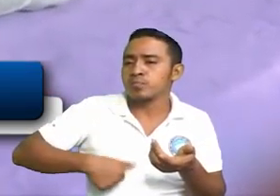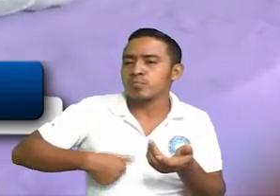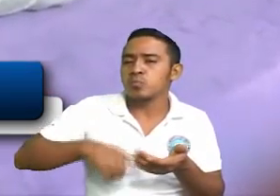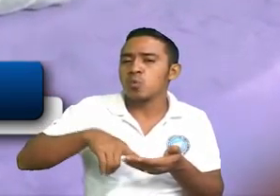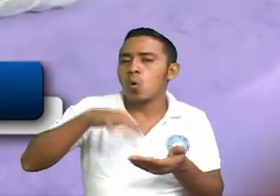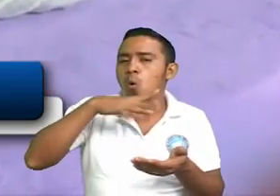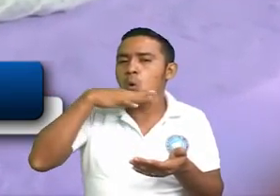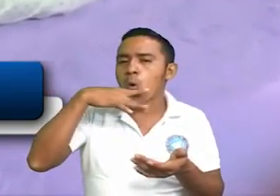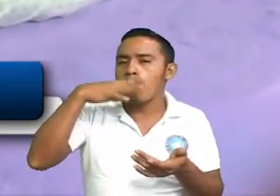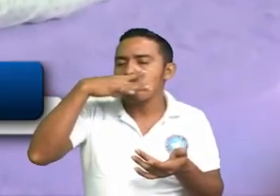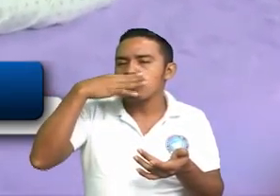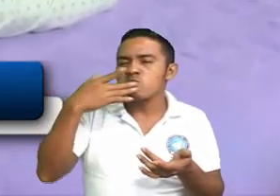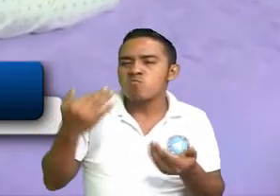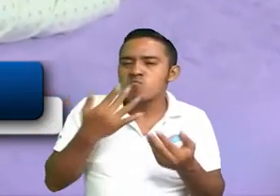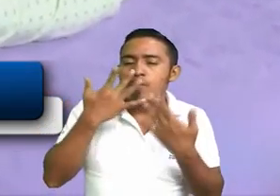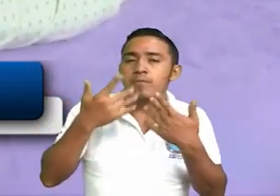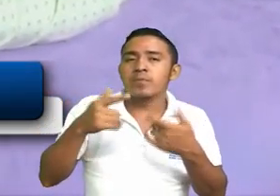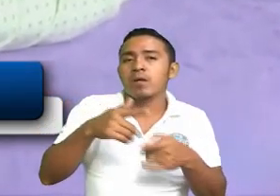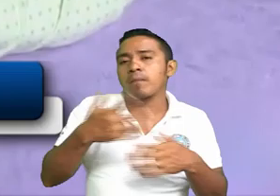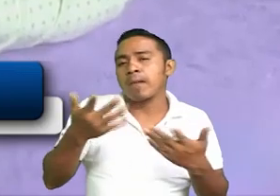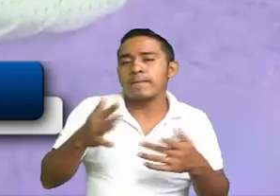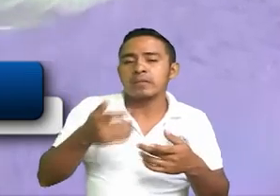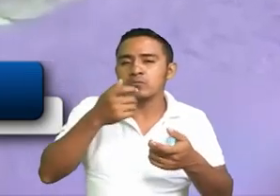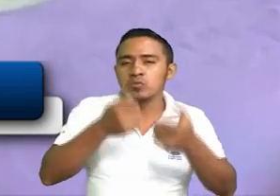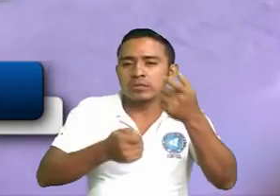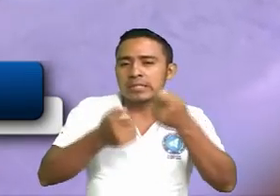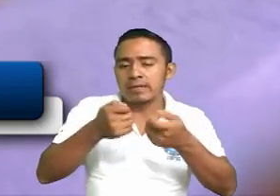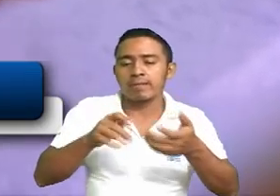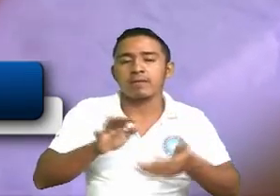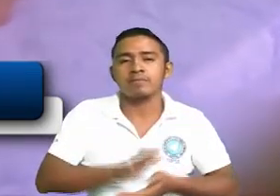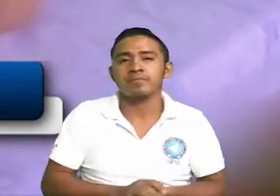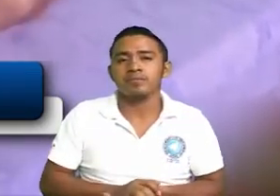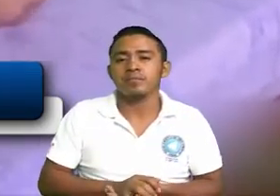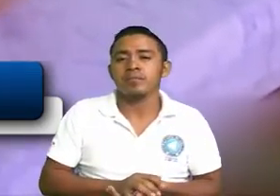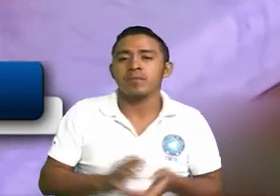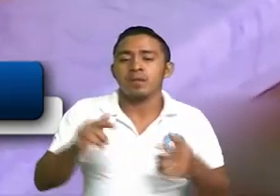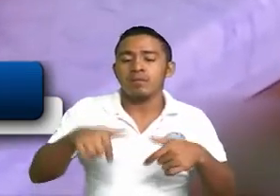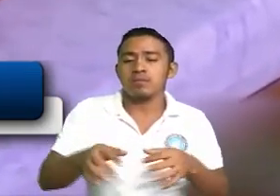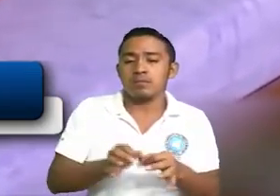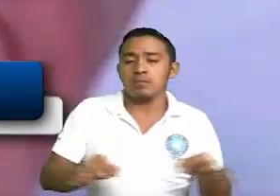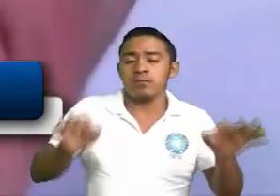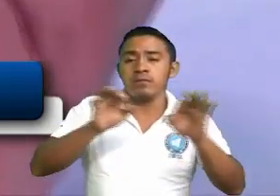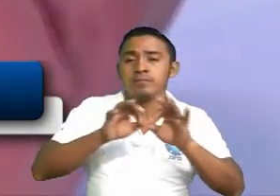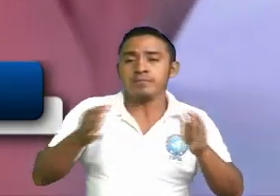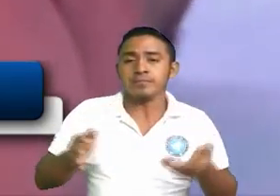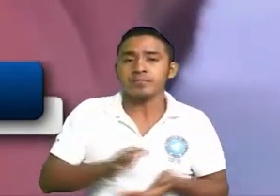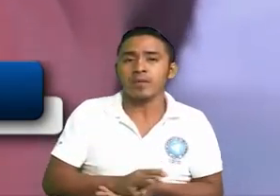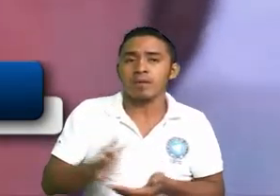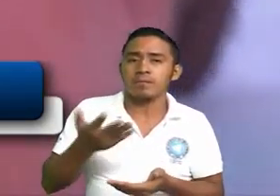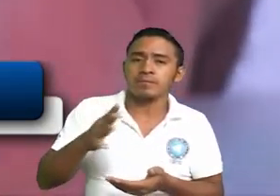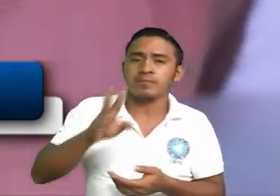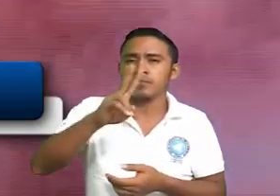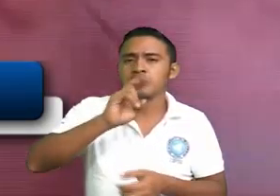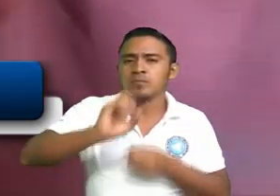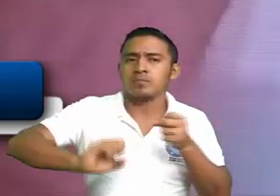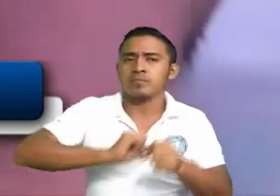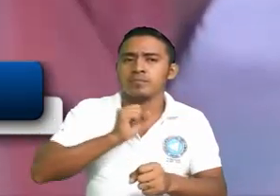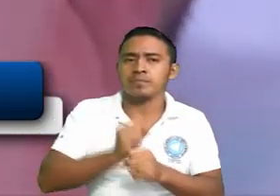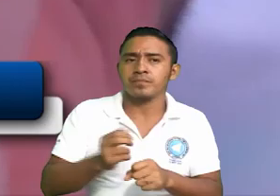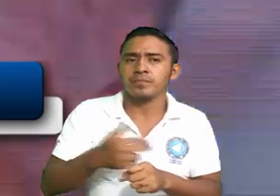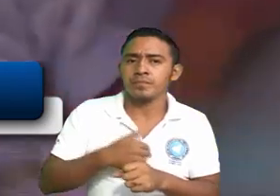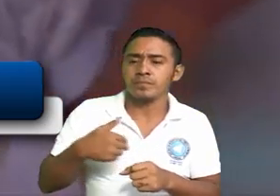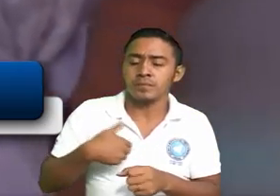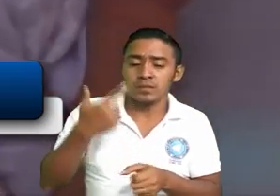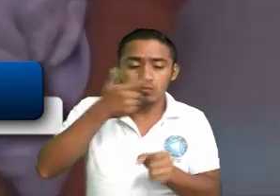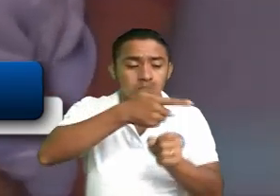normal. Sin embargo, la consistencia es lo que usted como madre debe de conocer, ¿okay? Es una consistencia pastosa, es una consistencia con olor